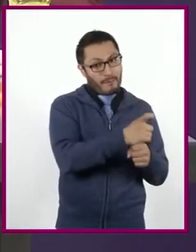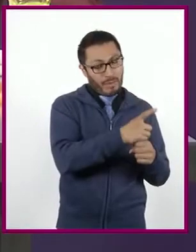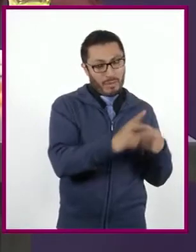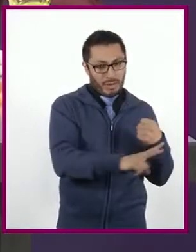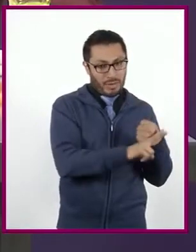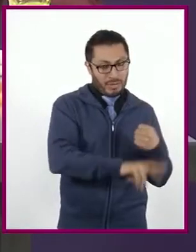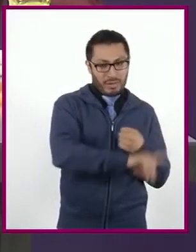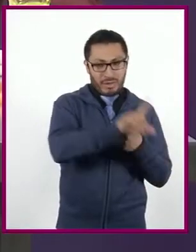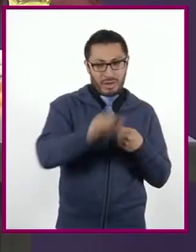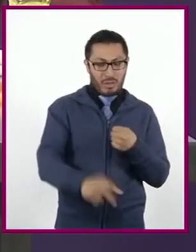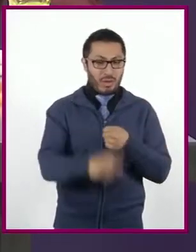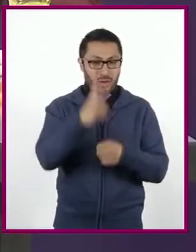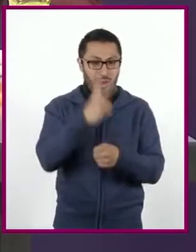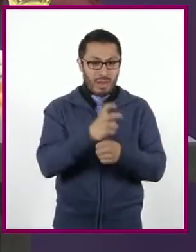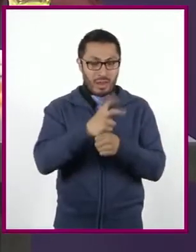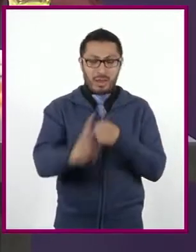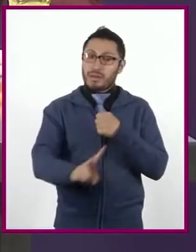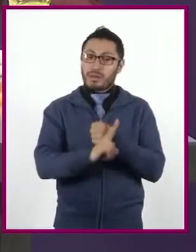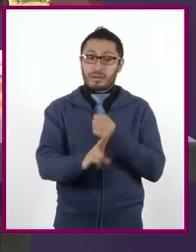La siguiente será